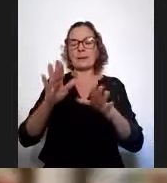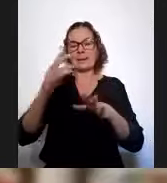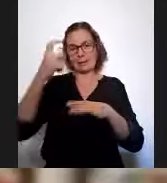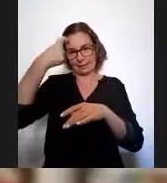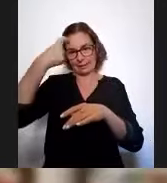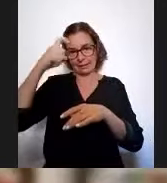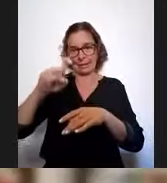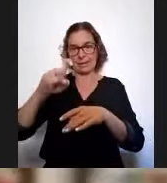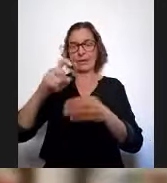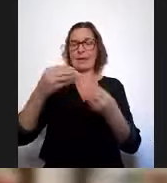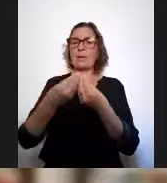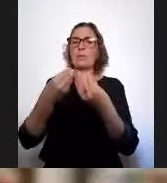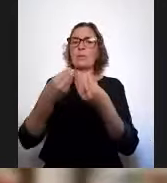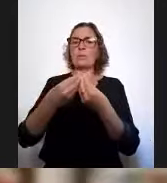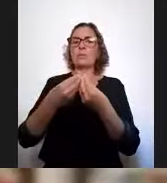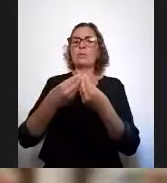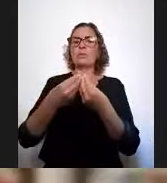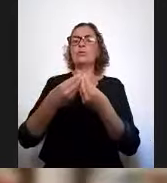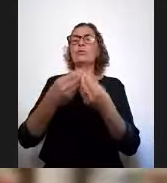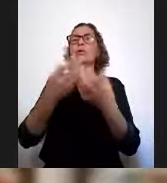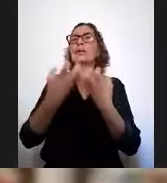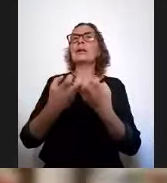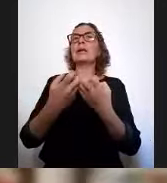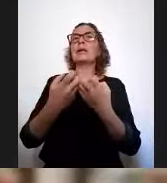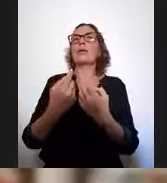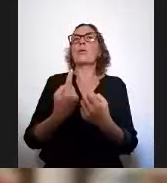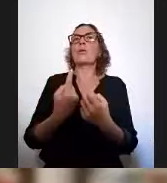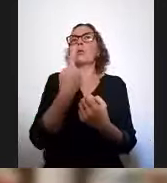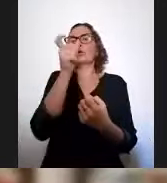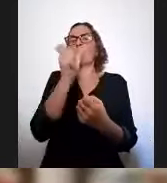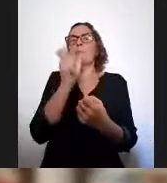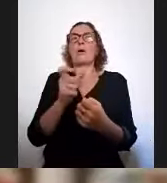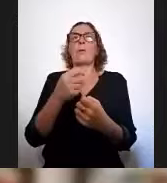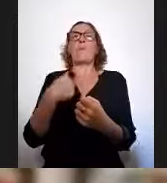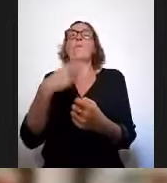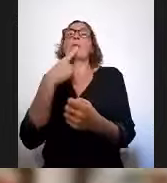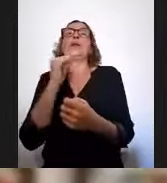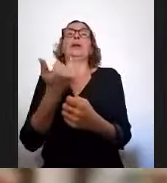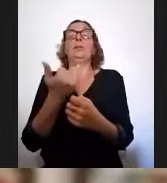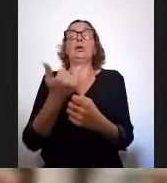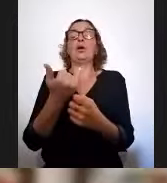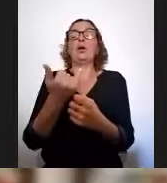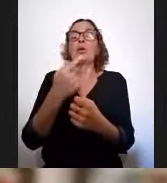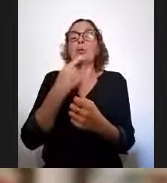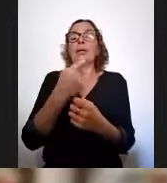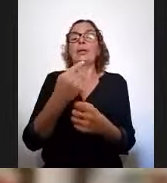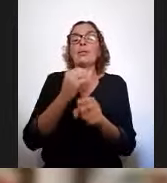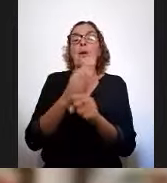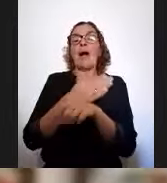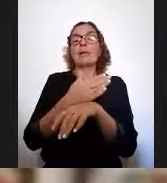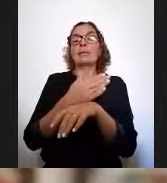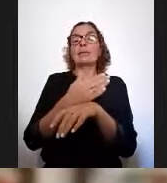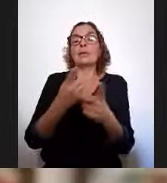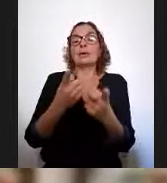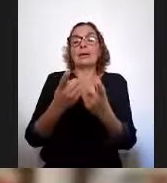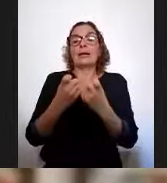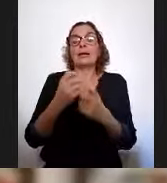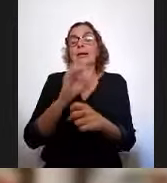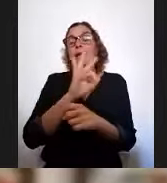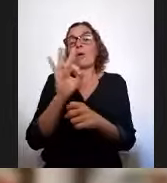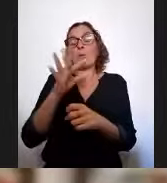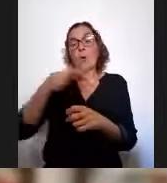Muchos quieren crear su propio trabajo. Un emprendedor puede ser que sea, como decimos, por necesidad o por oportunidad.